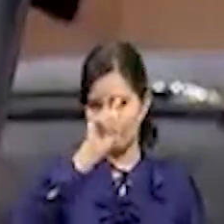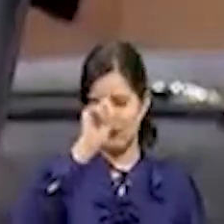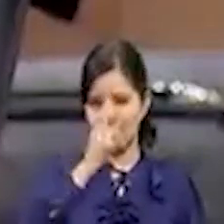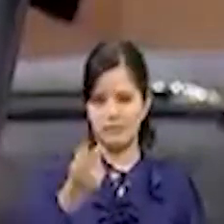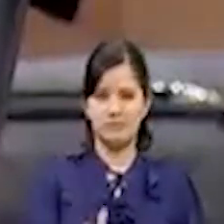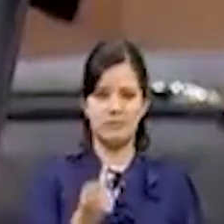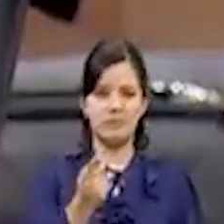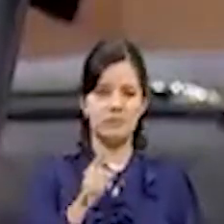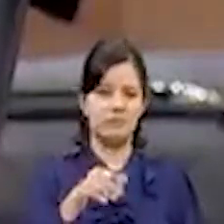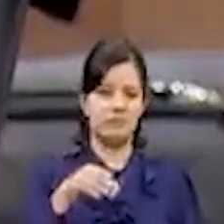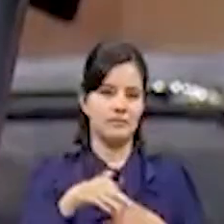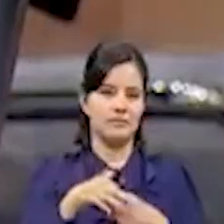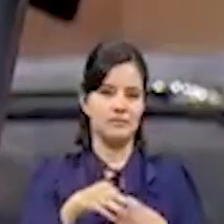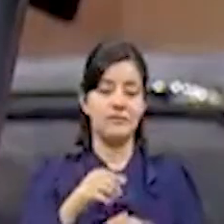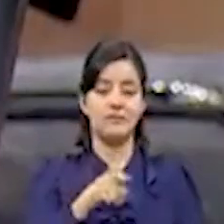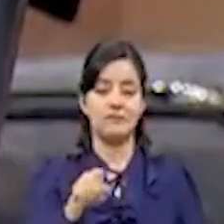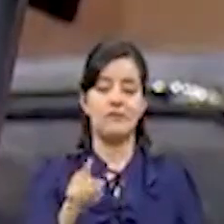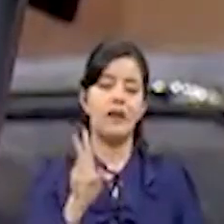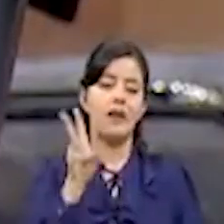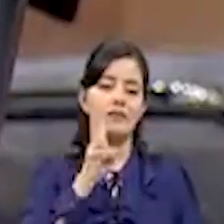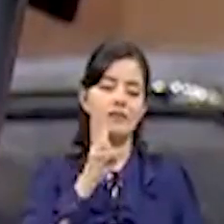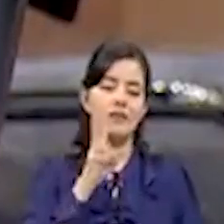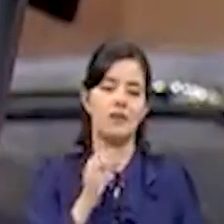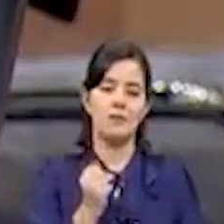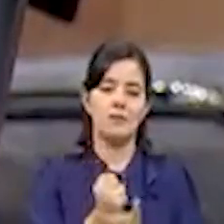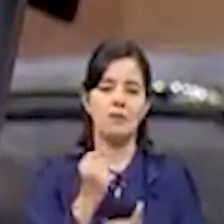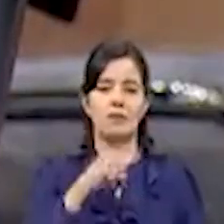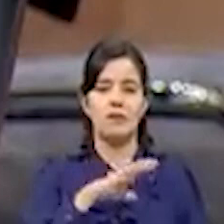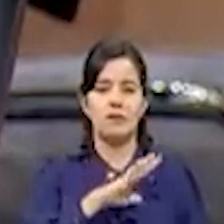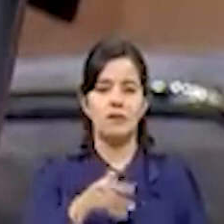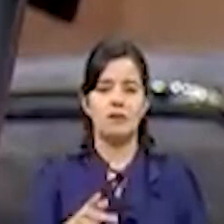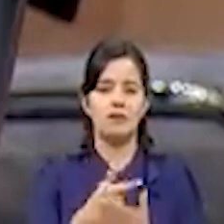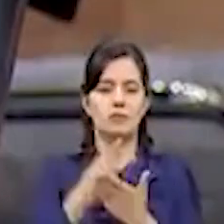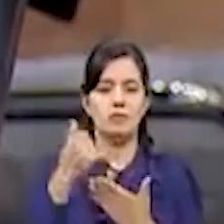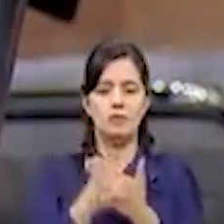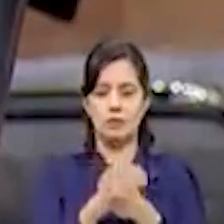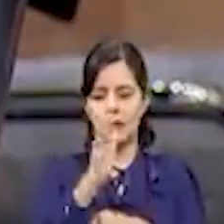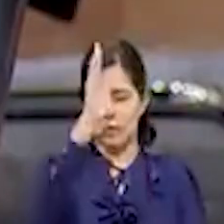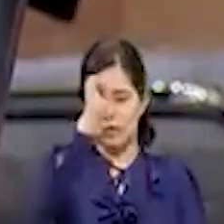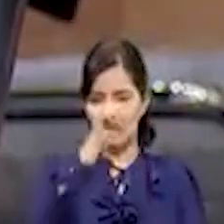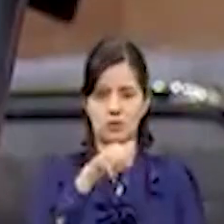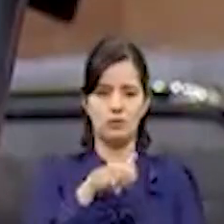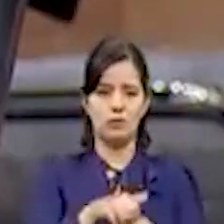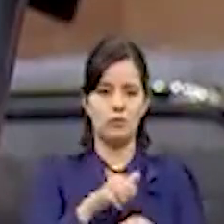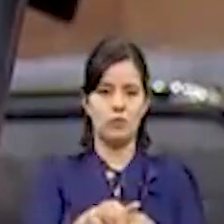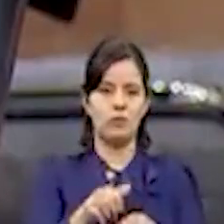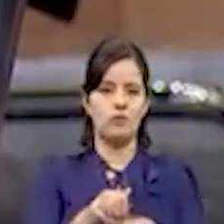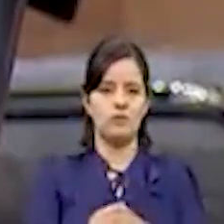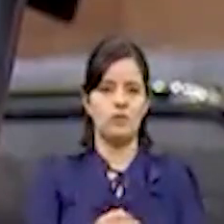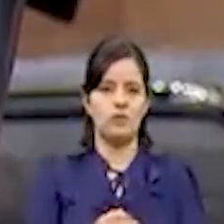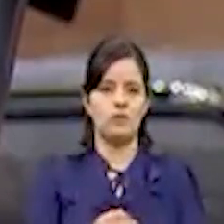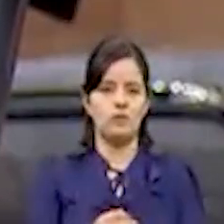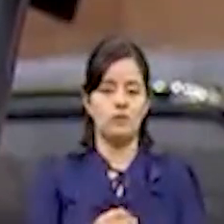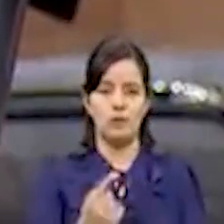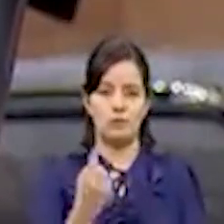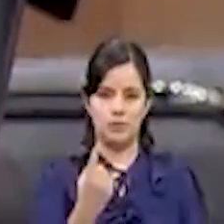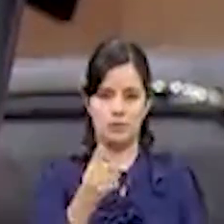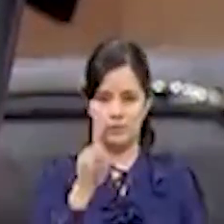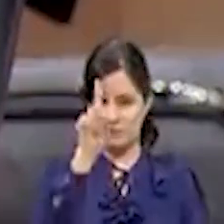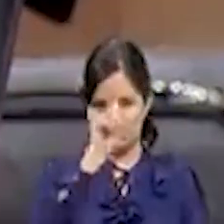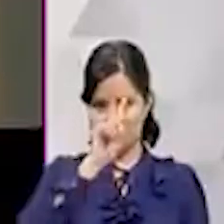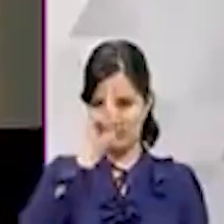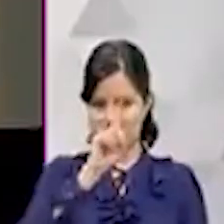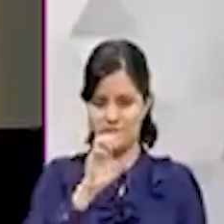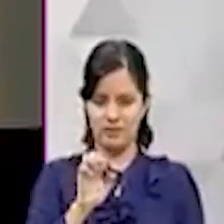consejeros electorales, se consulta si se aprueba en lo general el proyecto de acuerdo identificado como punto 1.